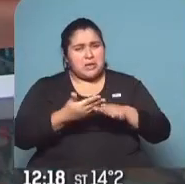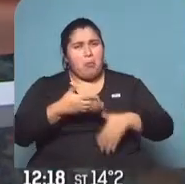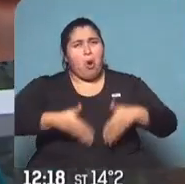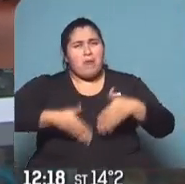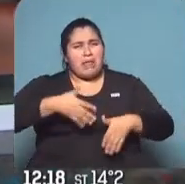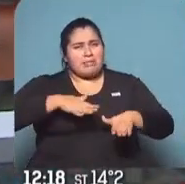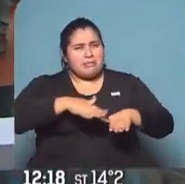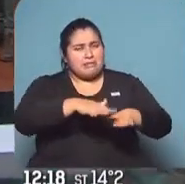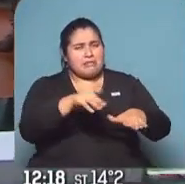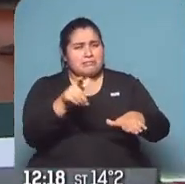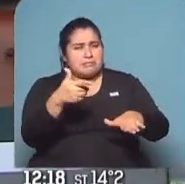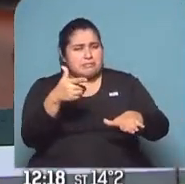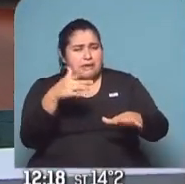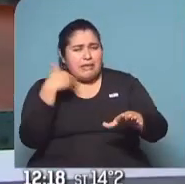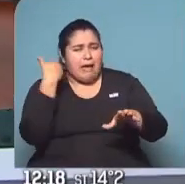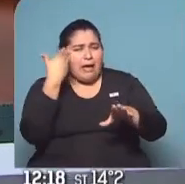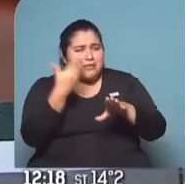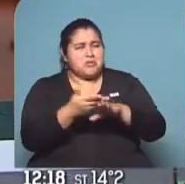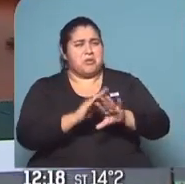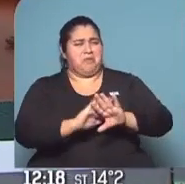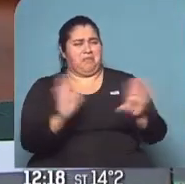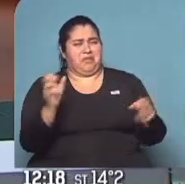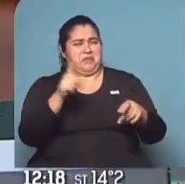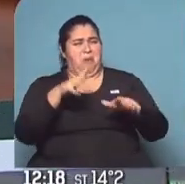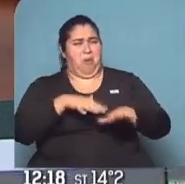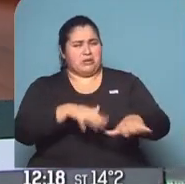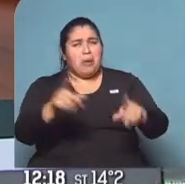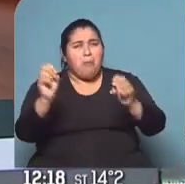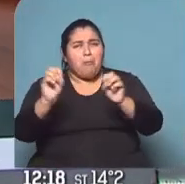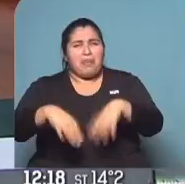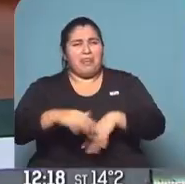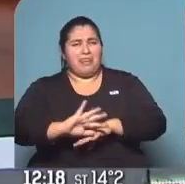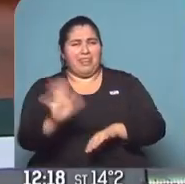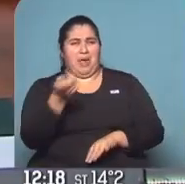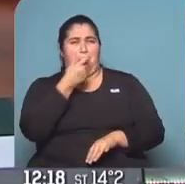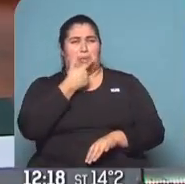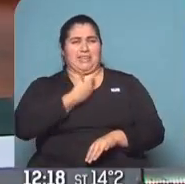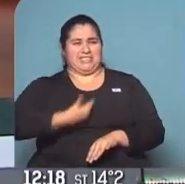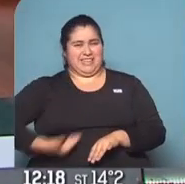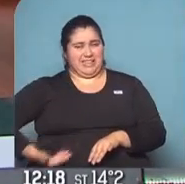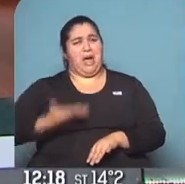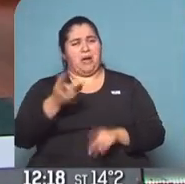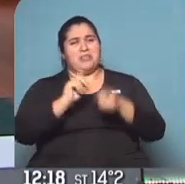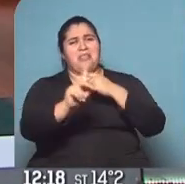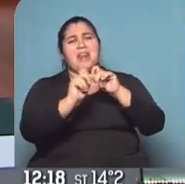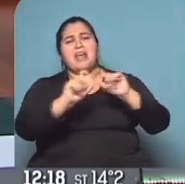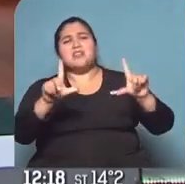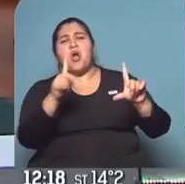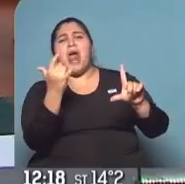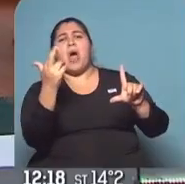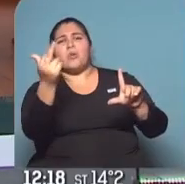militar en las calles de buenos aires volvió el de fin acaba de llegar el presidente de los argentinos vamos con vos laura qué está